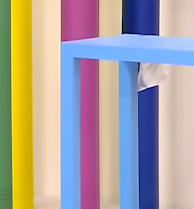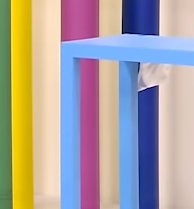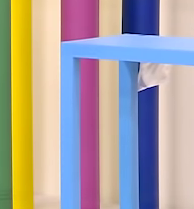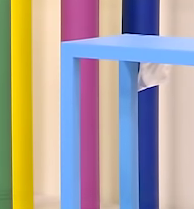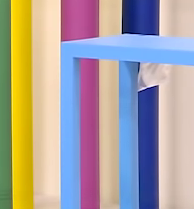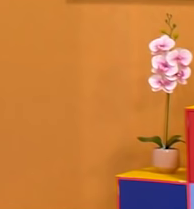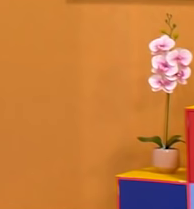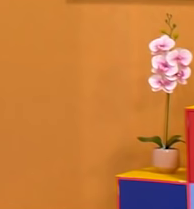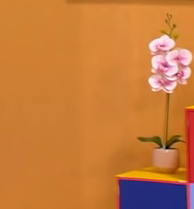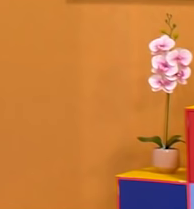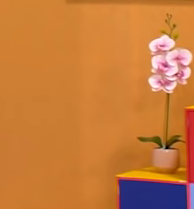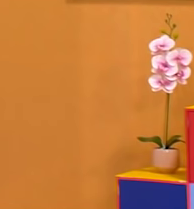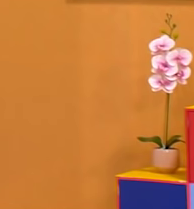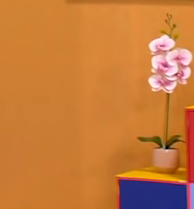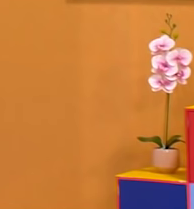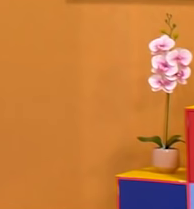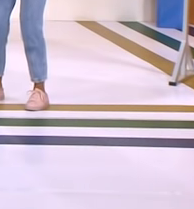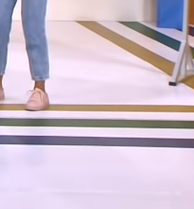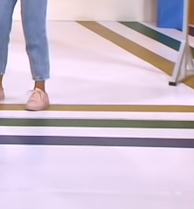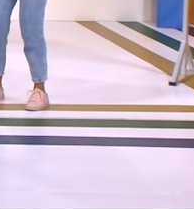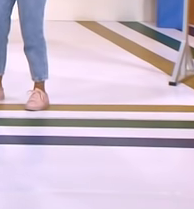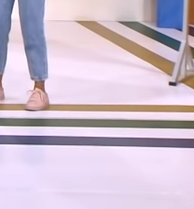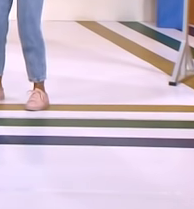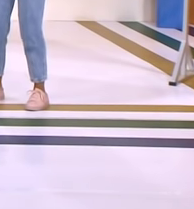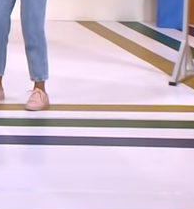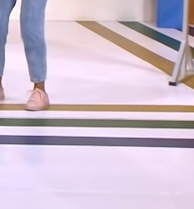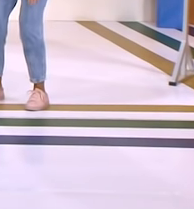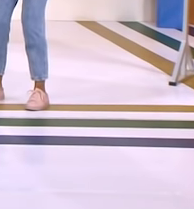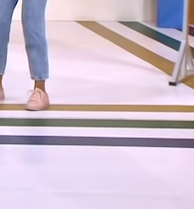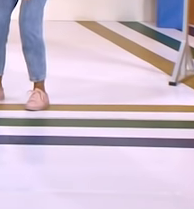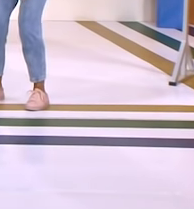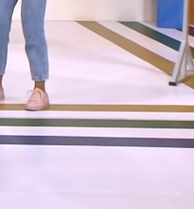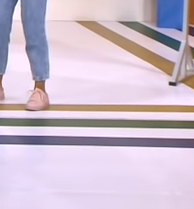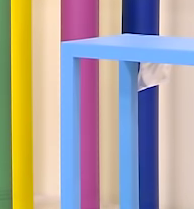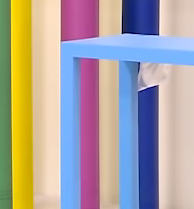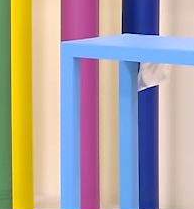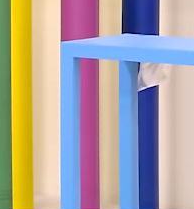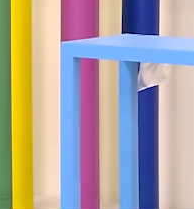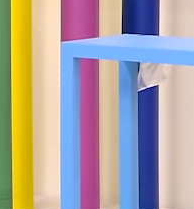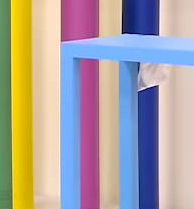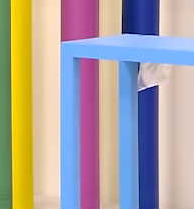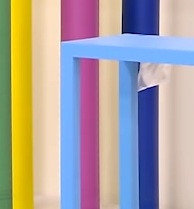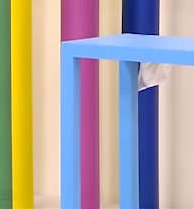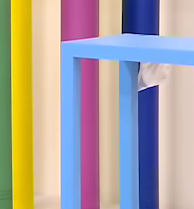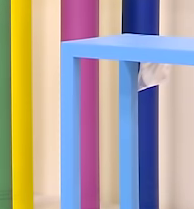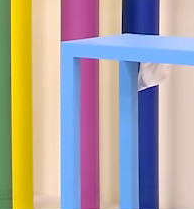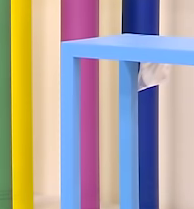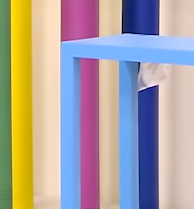epo, etai, tai, epo, etuki, tuki, epo, etuki, tuki,